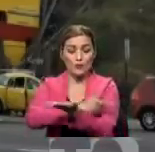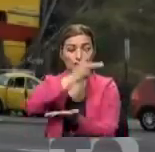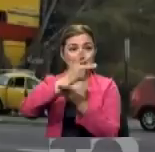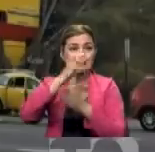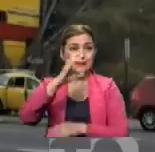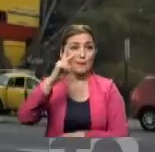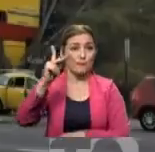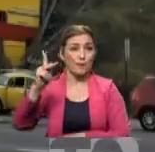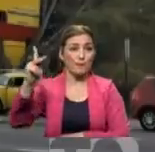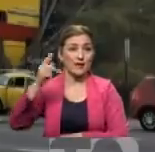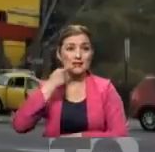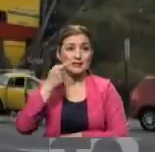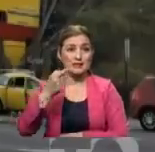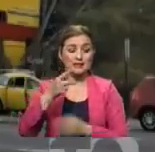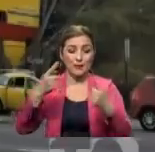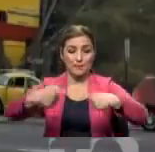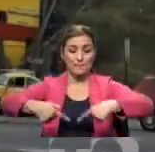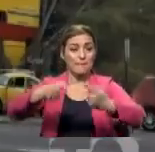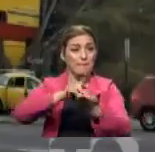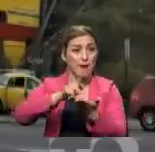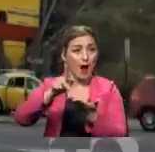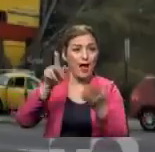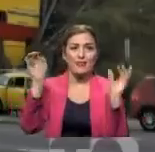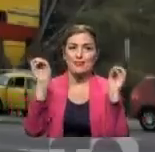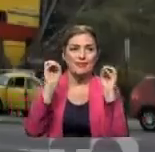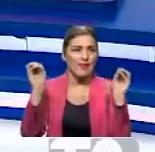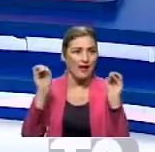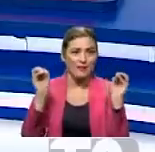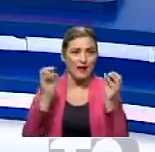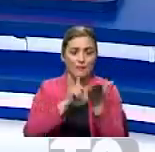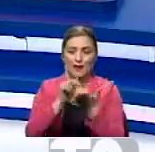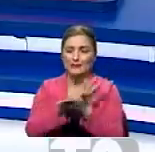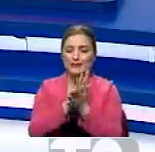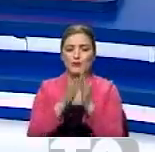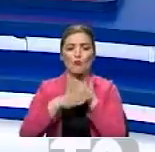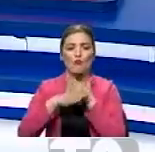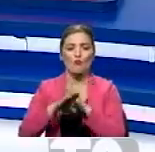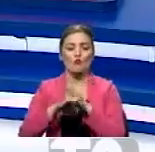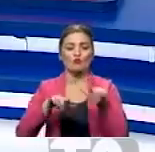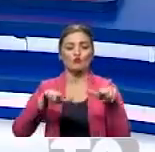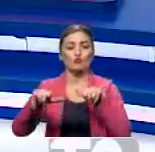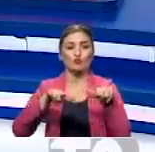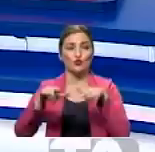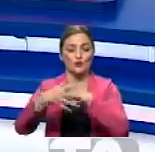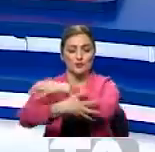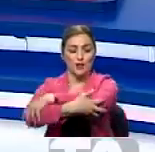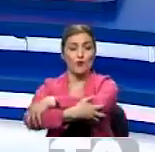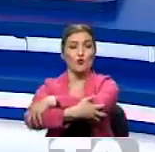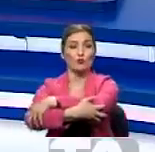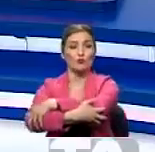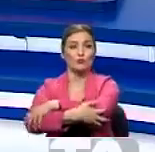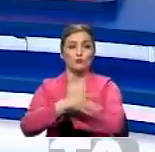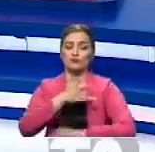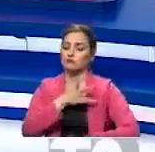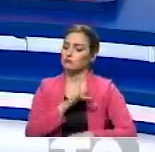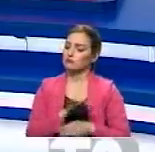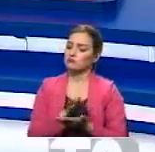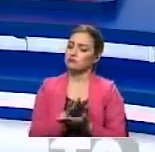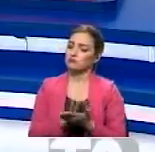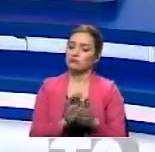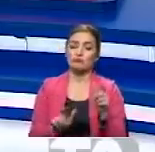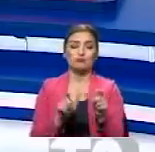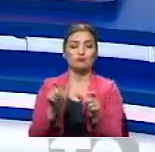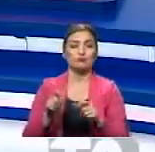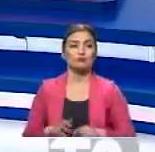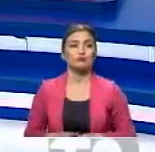que no se está realizando el cobro del peaje en la autopista debido al bloqueo que existe en el sector del Trébol para la tranquilidad también de los